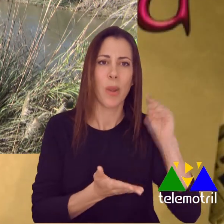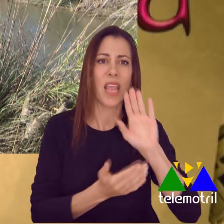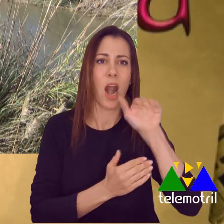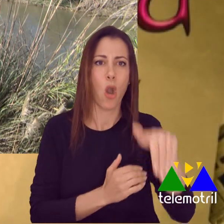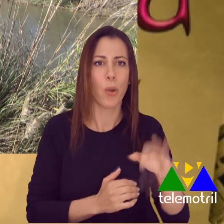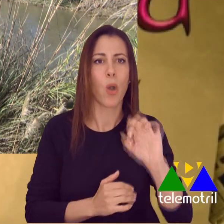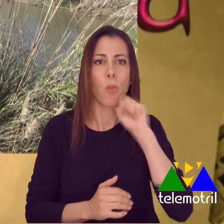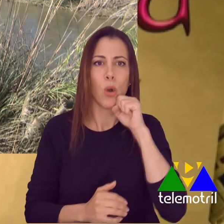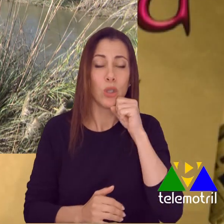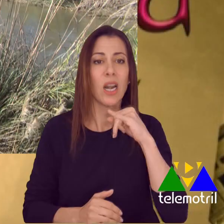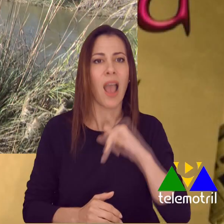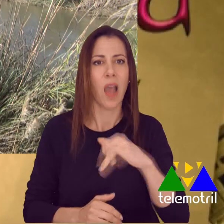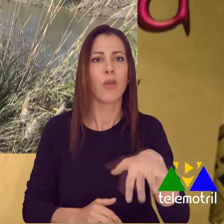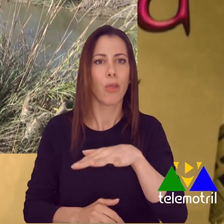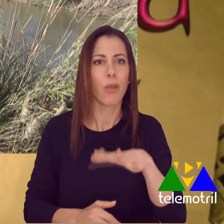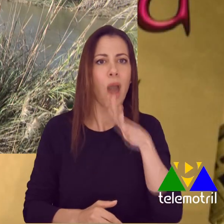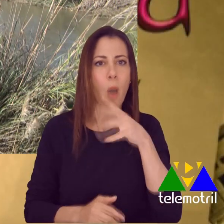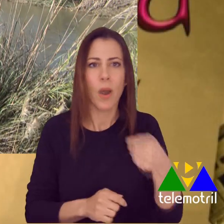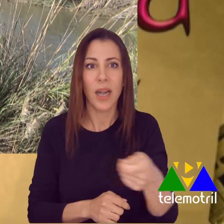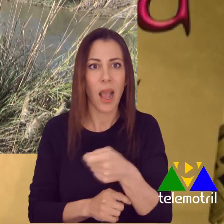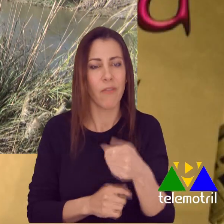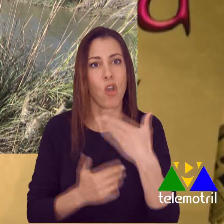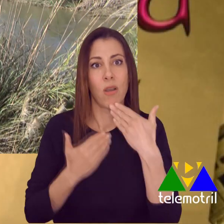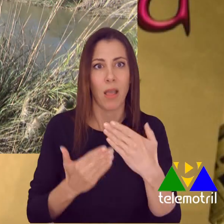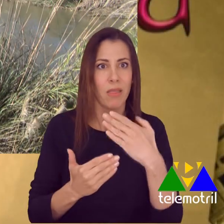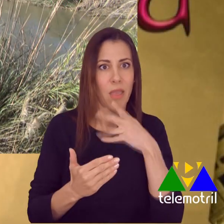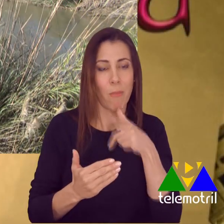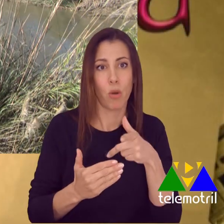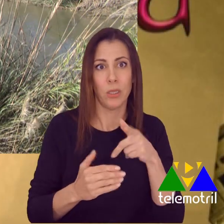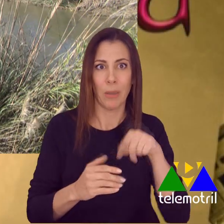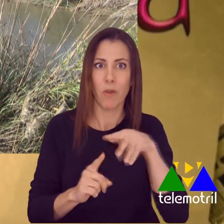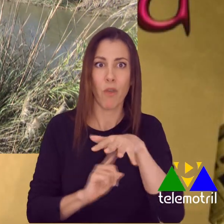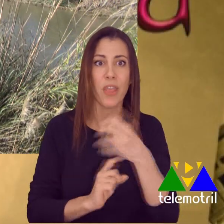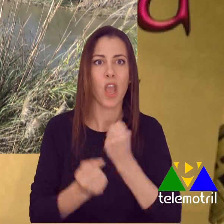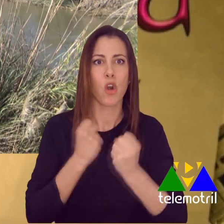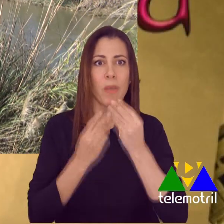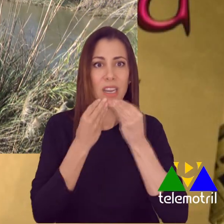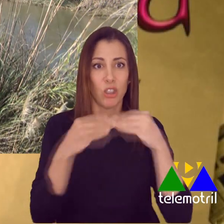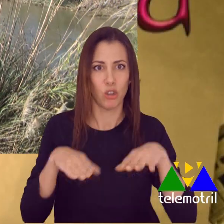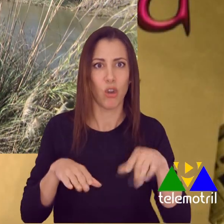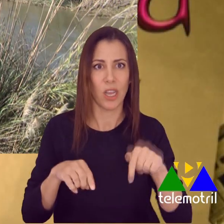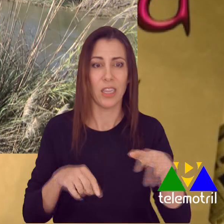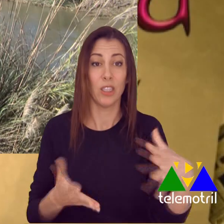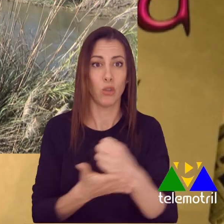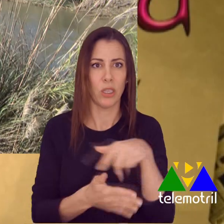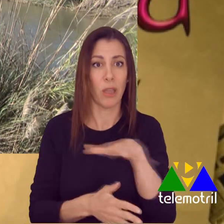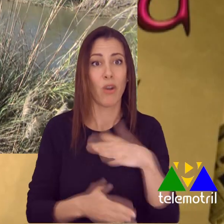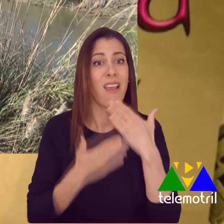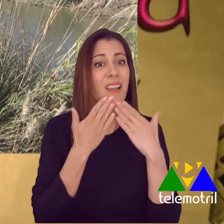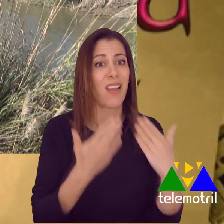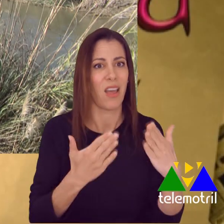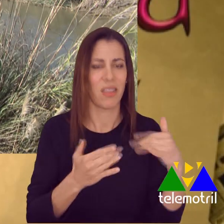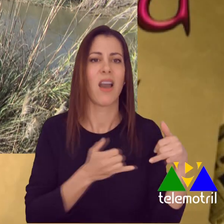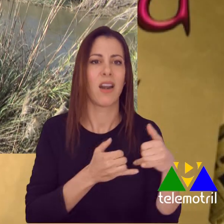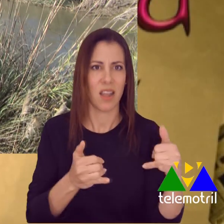Motril, importantísimas, que han sido por la base económica de la historia de toda esta zona. Gracias al río